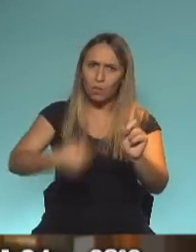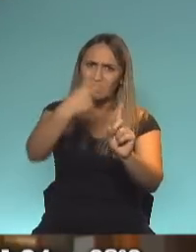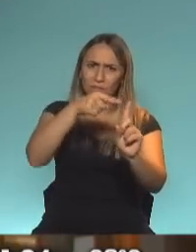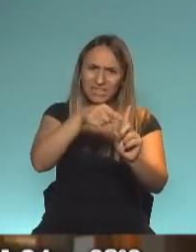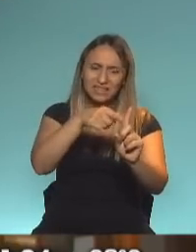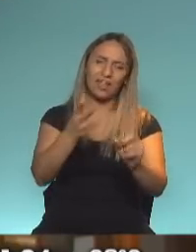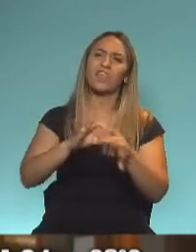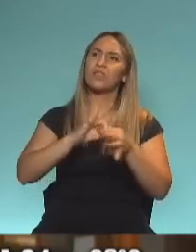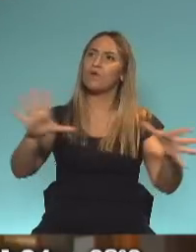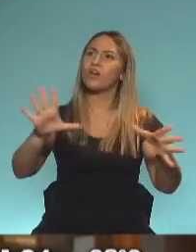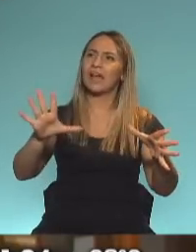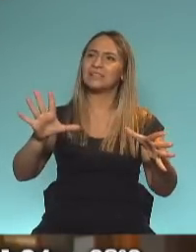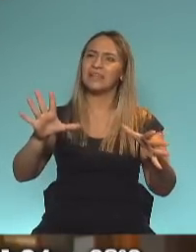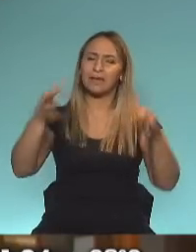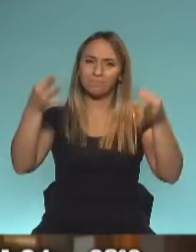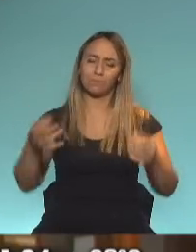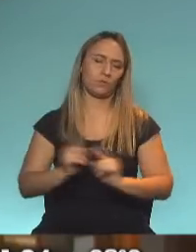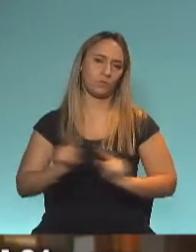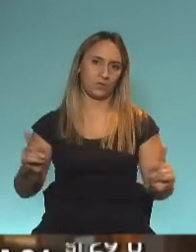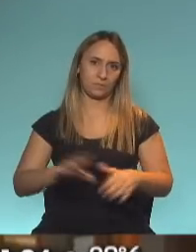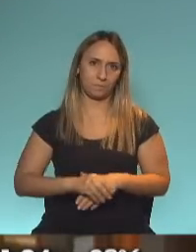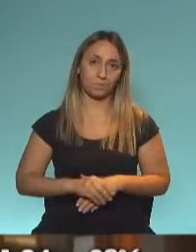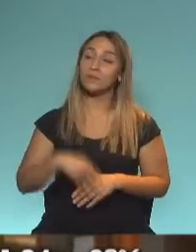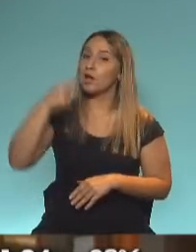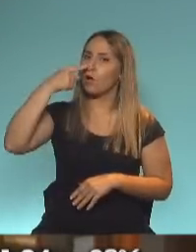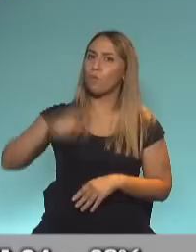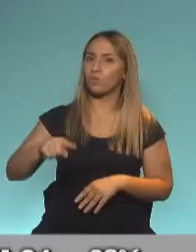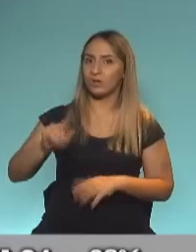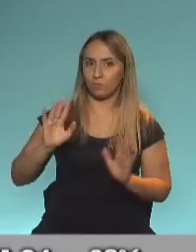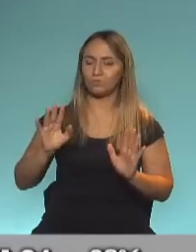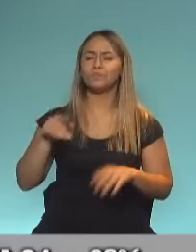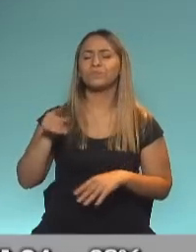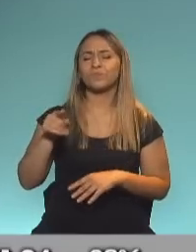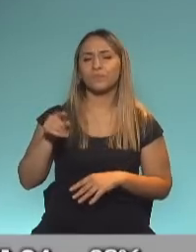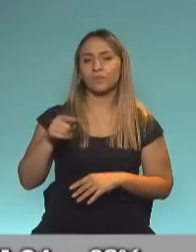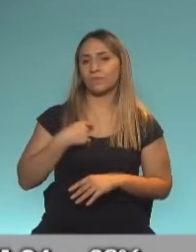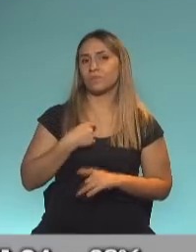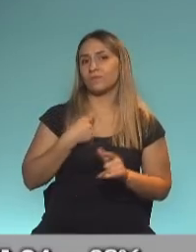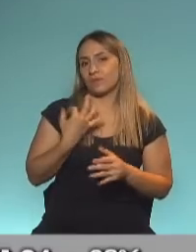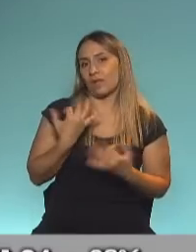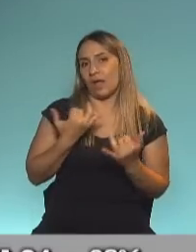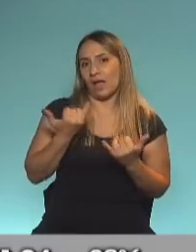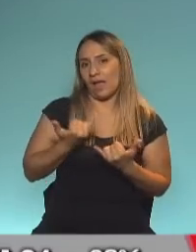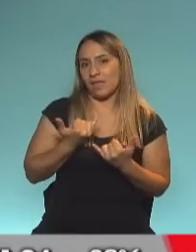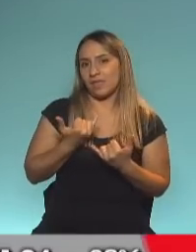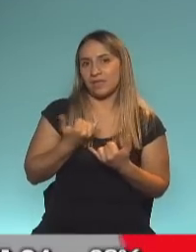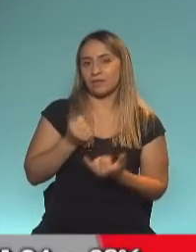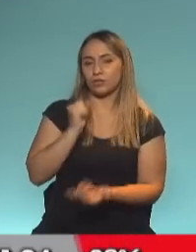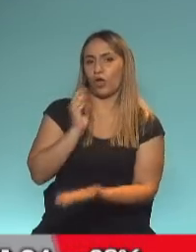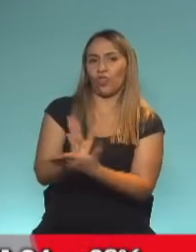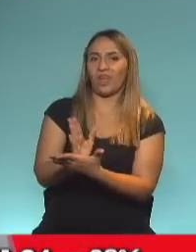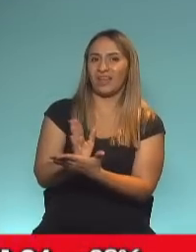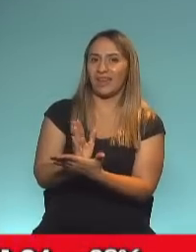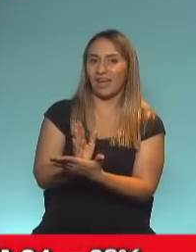democracia tenga destino. Vudú, de cierre, entendiendo que aquí hay una condena,